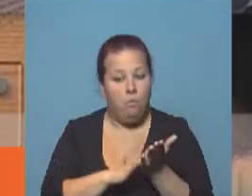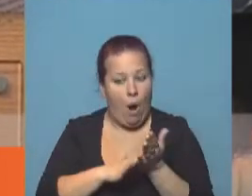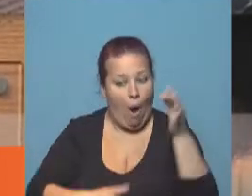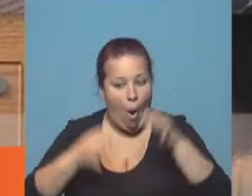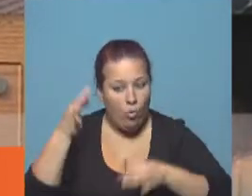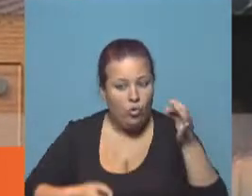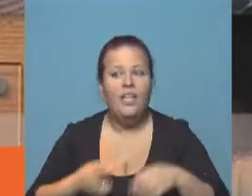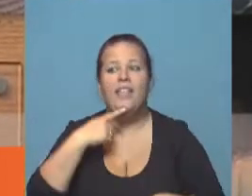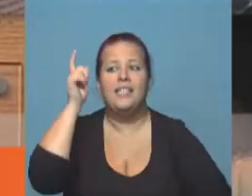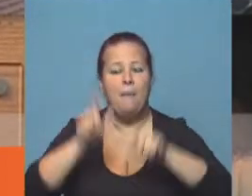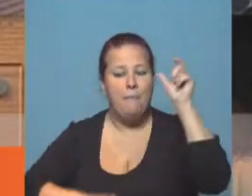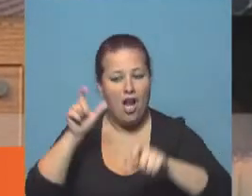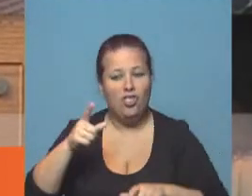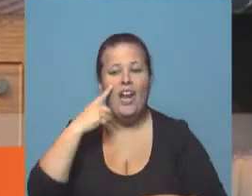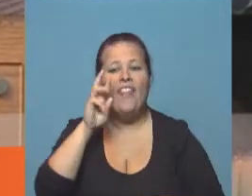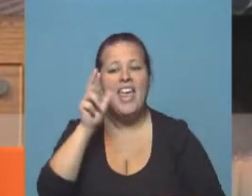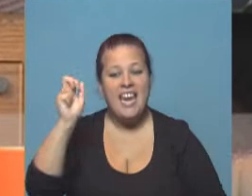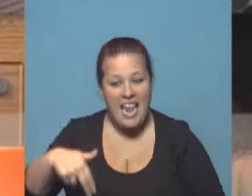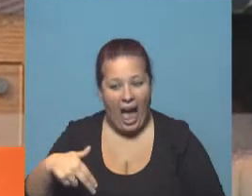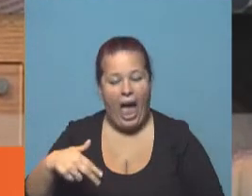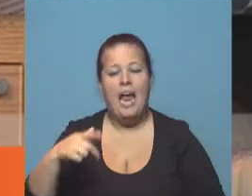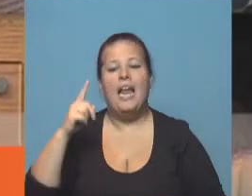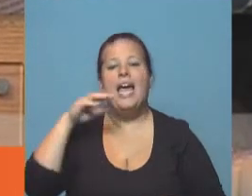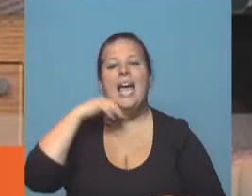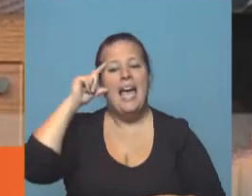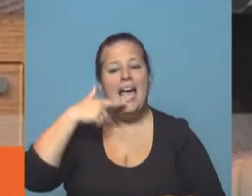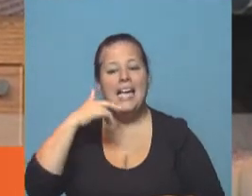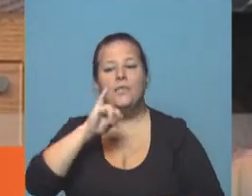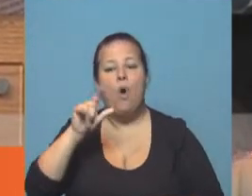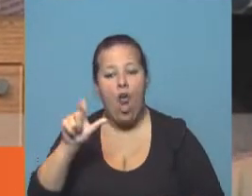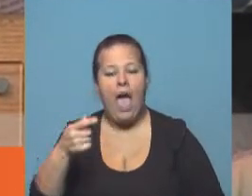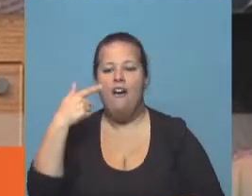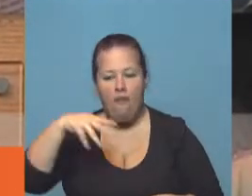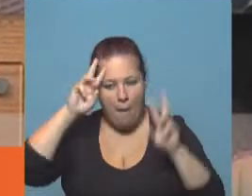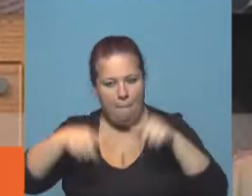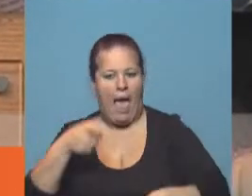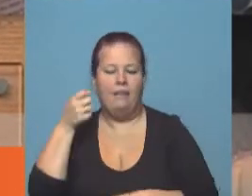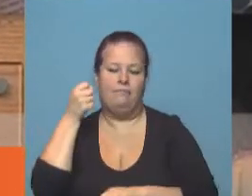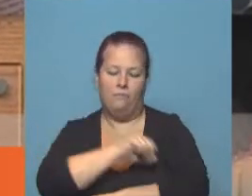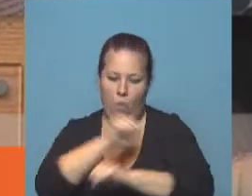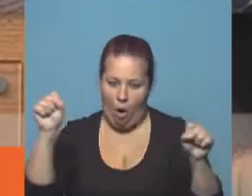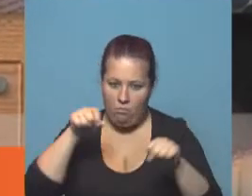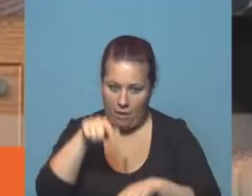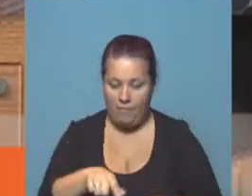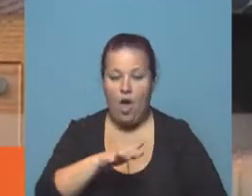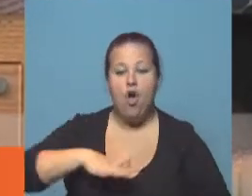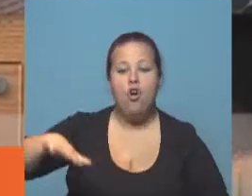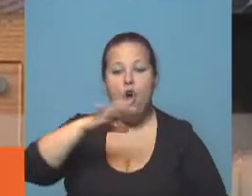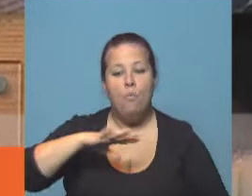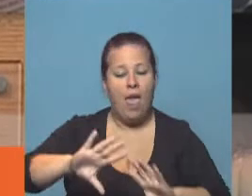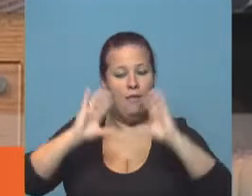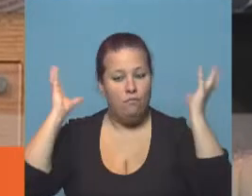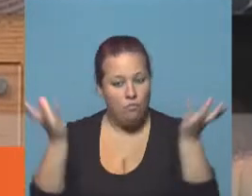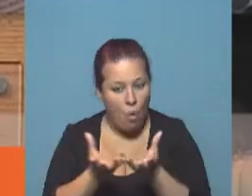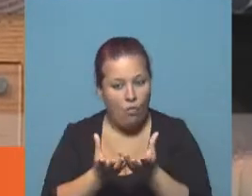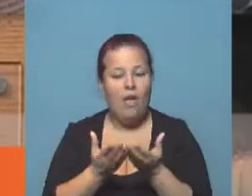justicia, ciudadanos iraníes y Hezbollah planearon y ejecutaron el atentado. La comunidad internacional,